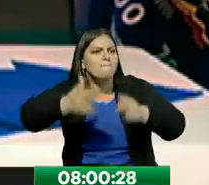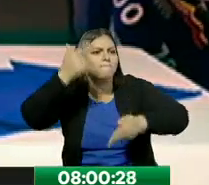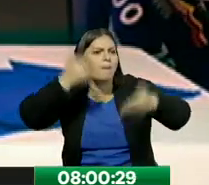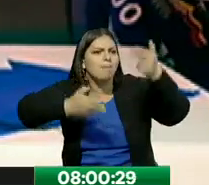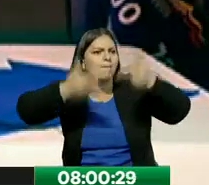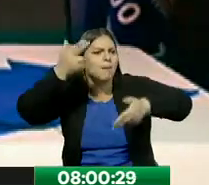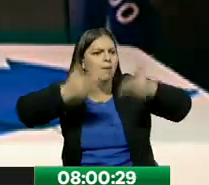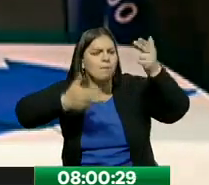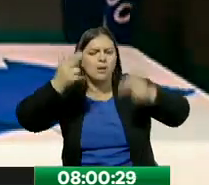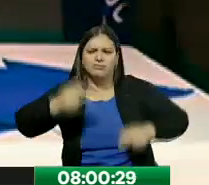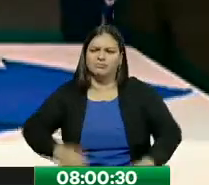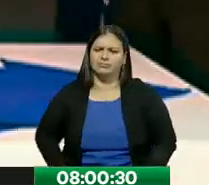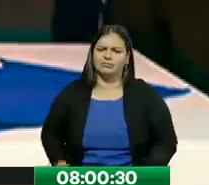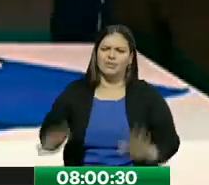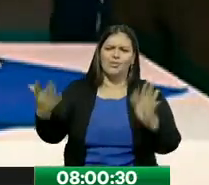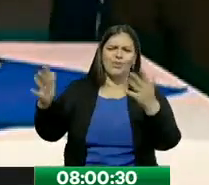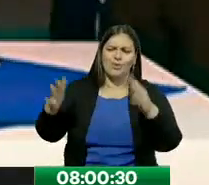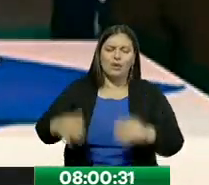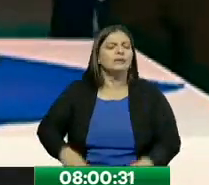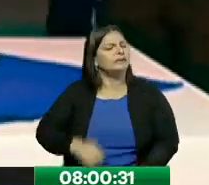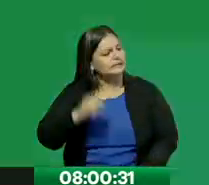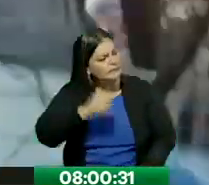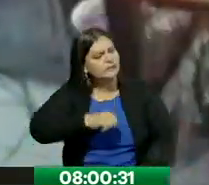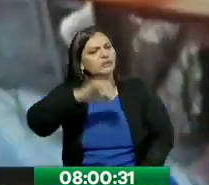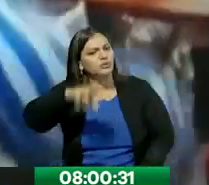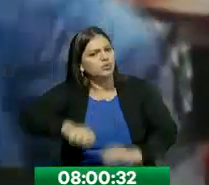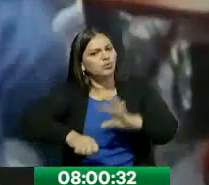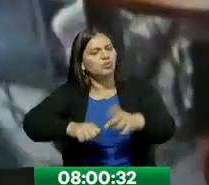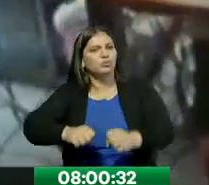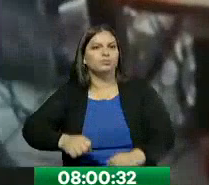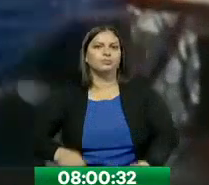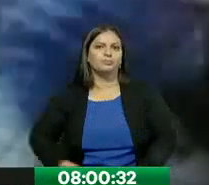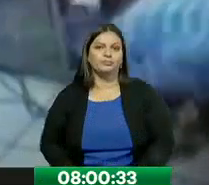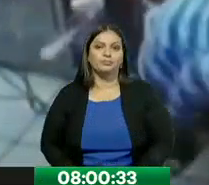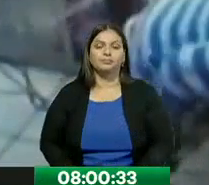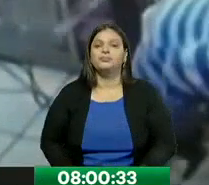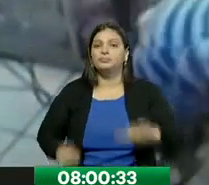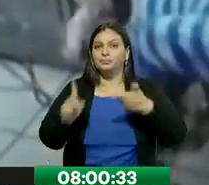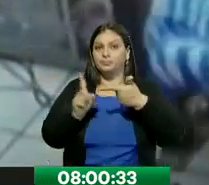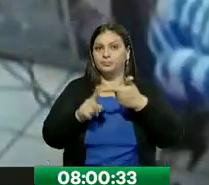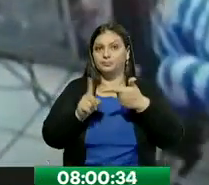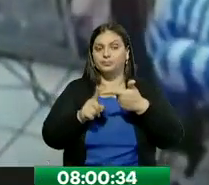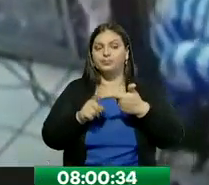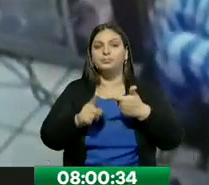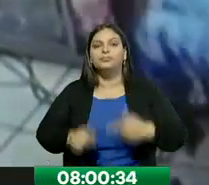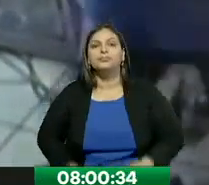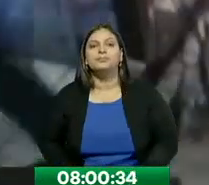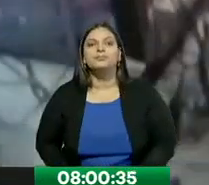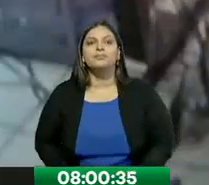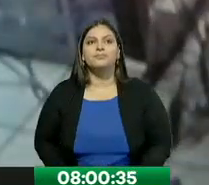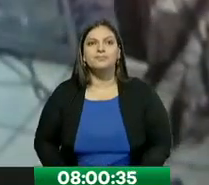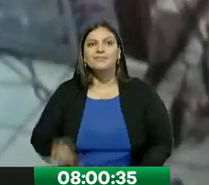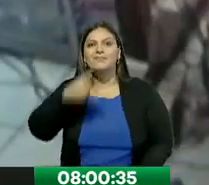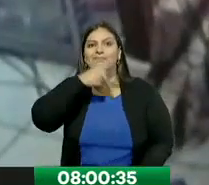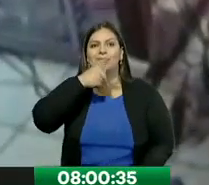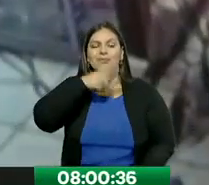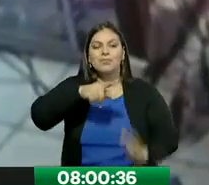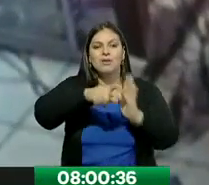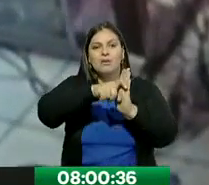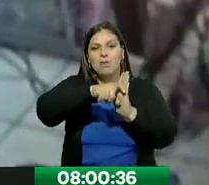que se produjeron robos. Cámaras de seguridad de un local de venta de teléfonos celulares